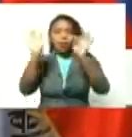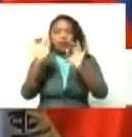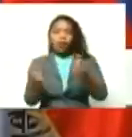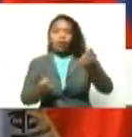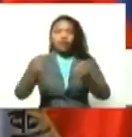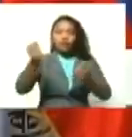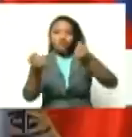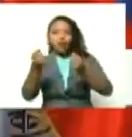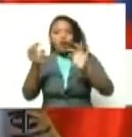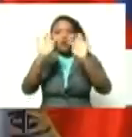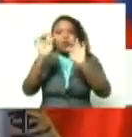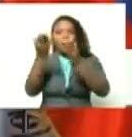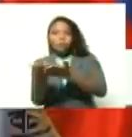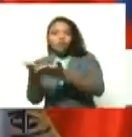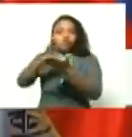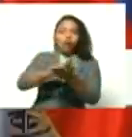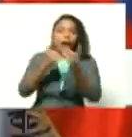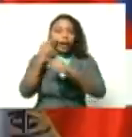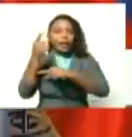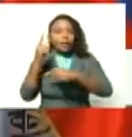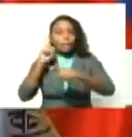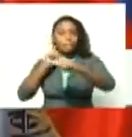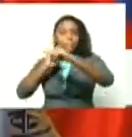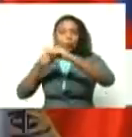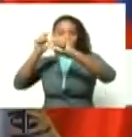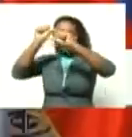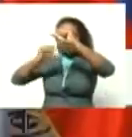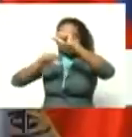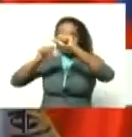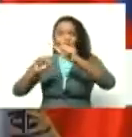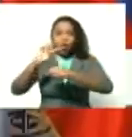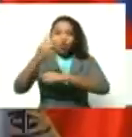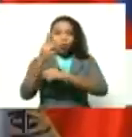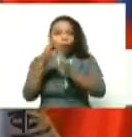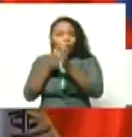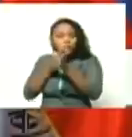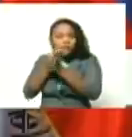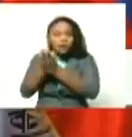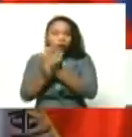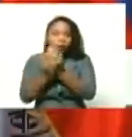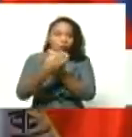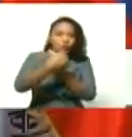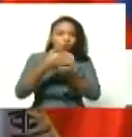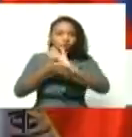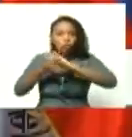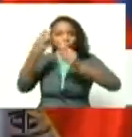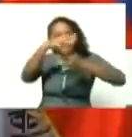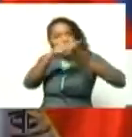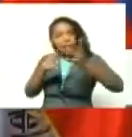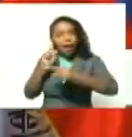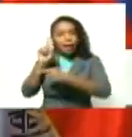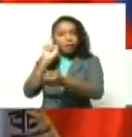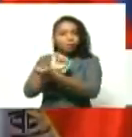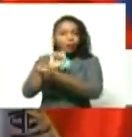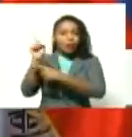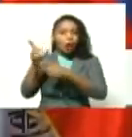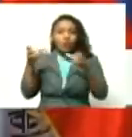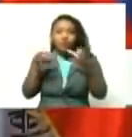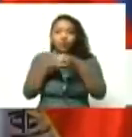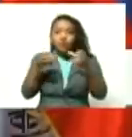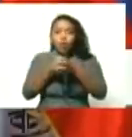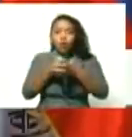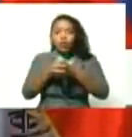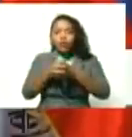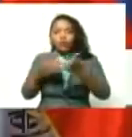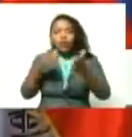Al inspeccionar el camión se les descubrió un doble fondo en el que se escondía el material. Los detenidos forman parte de un grupo de